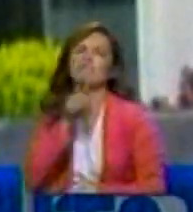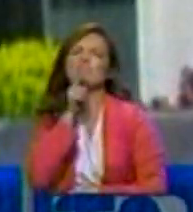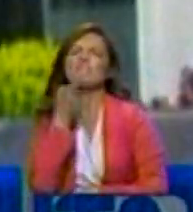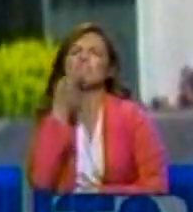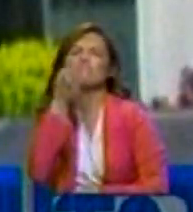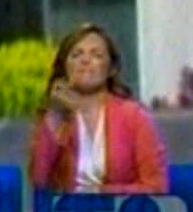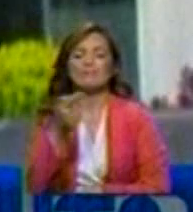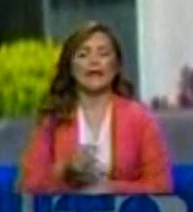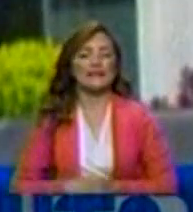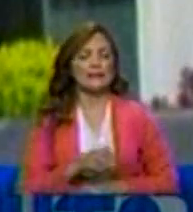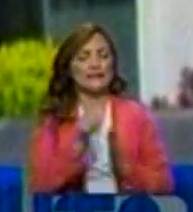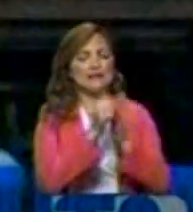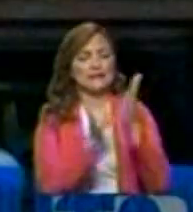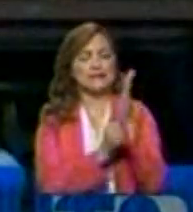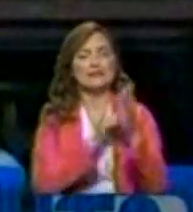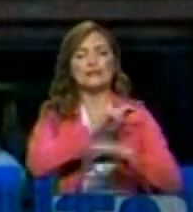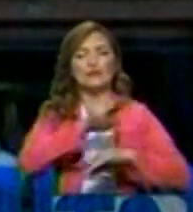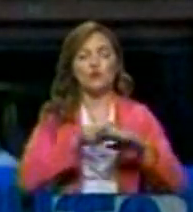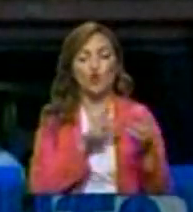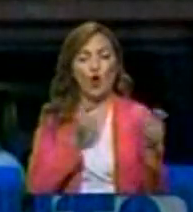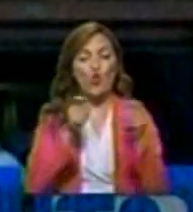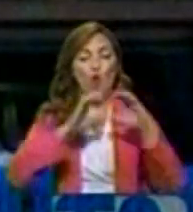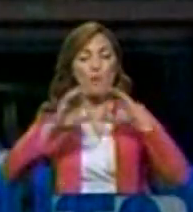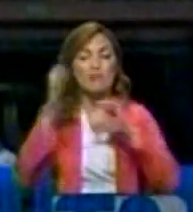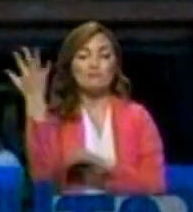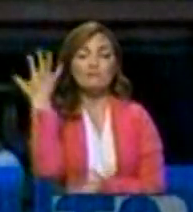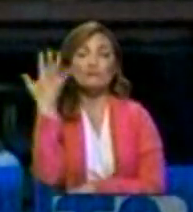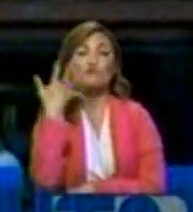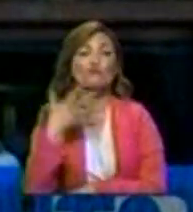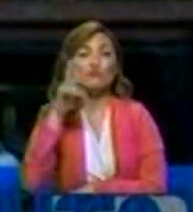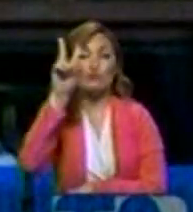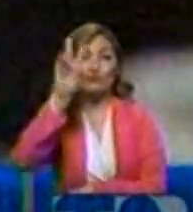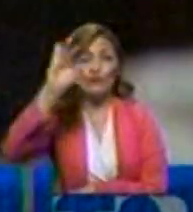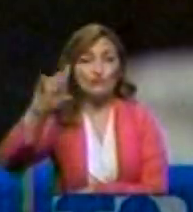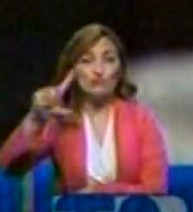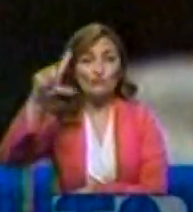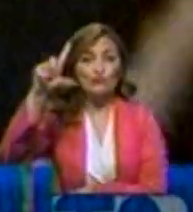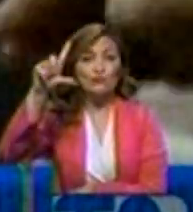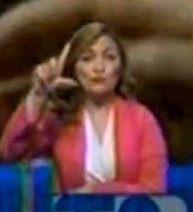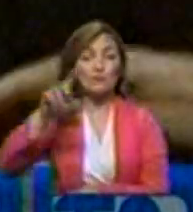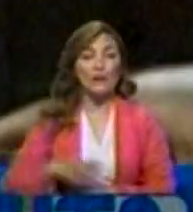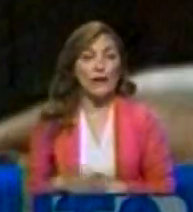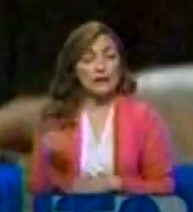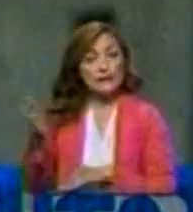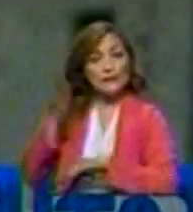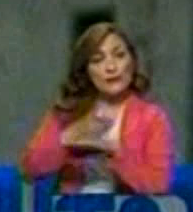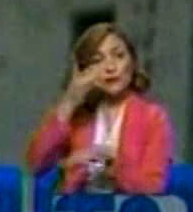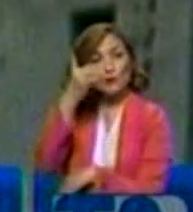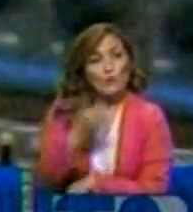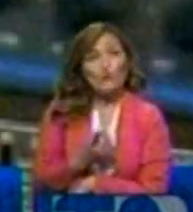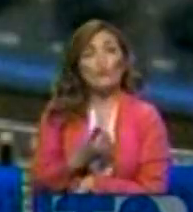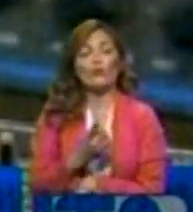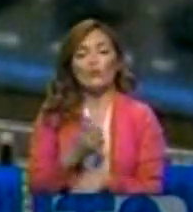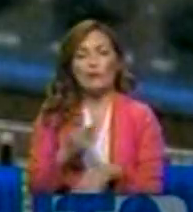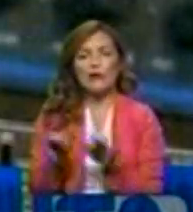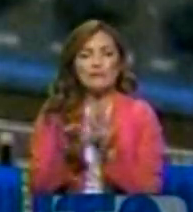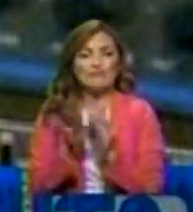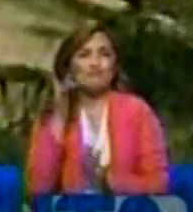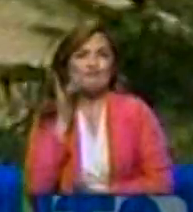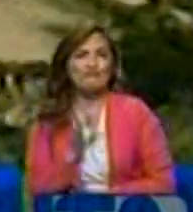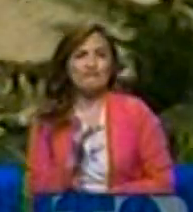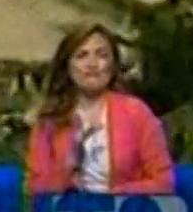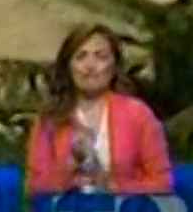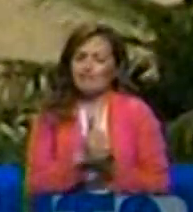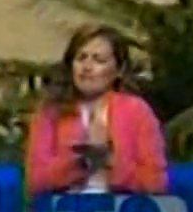telecomunicaciones arc hotel el pasado 2 de julio esto luego de que se determinarán no pocas irregularidades que